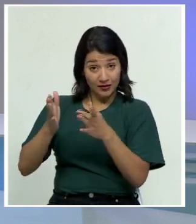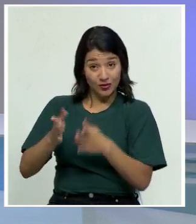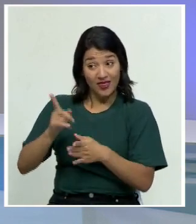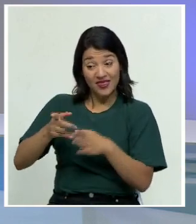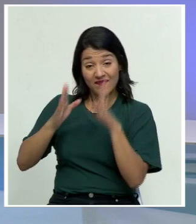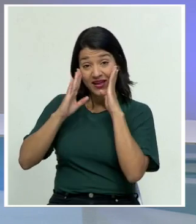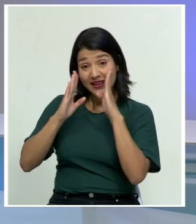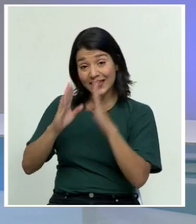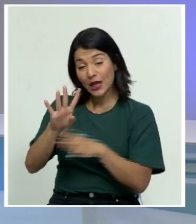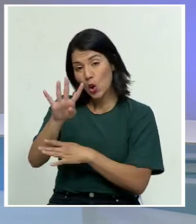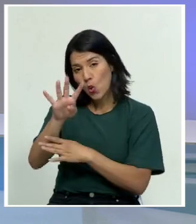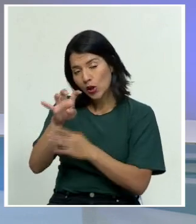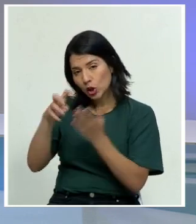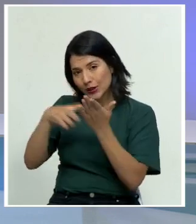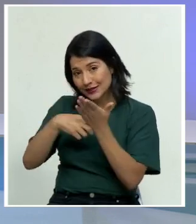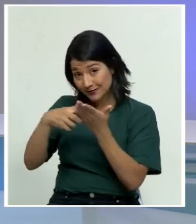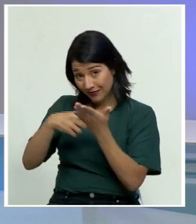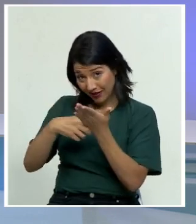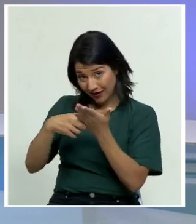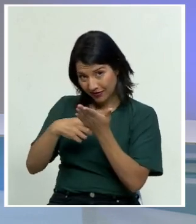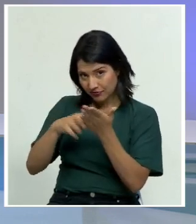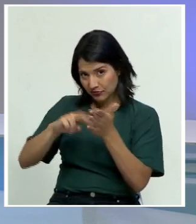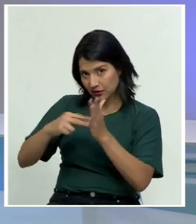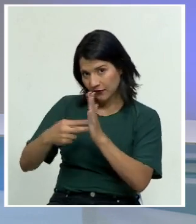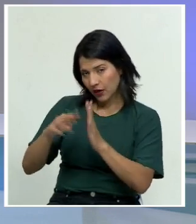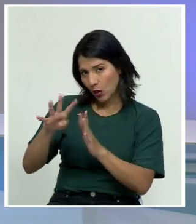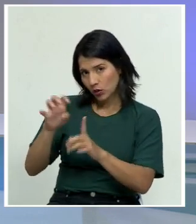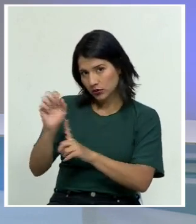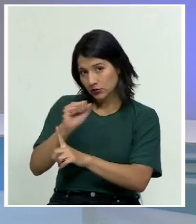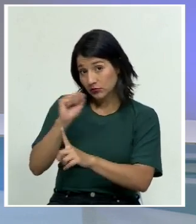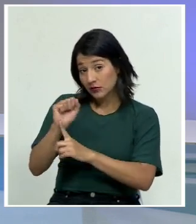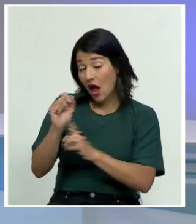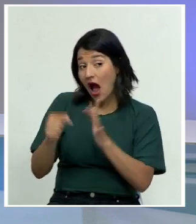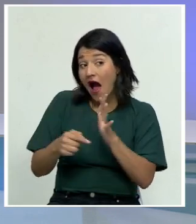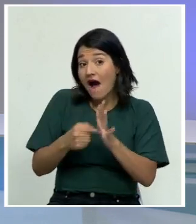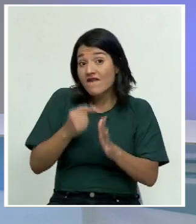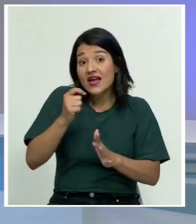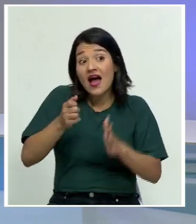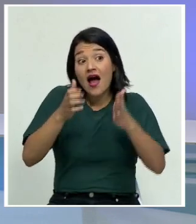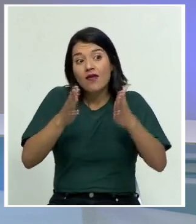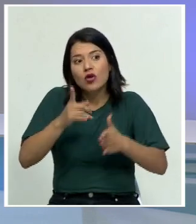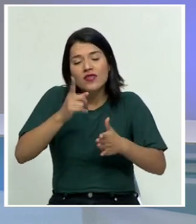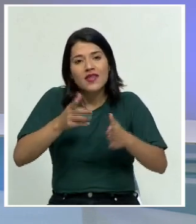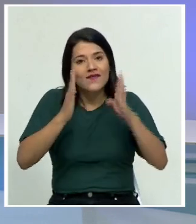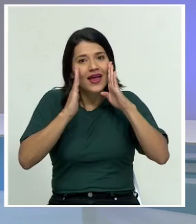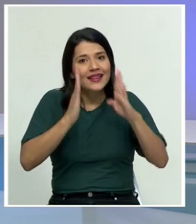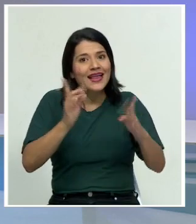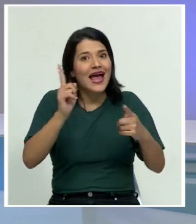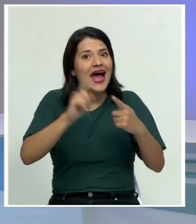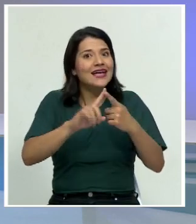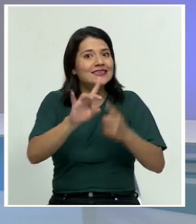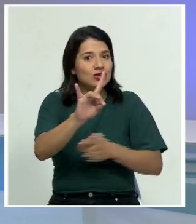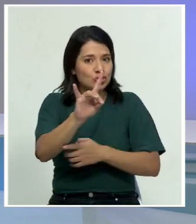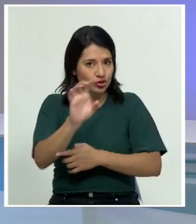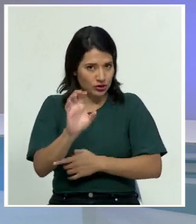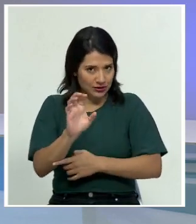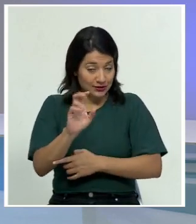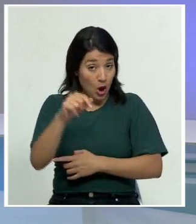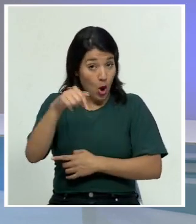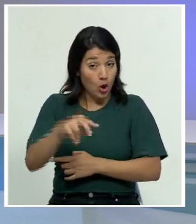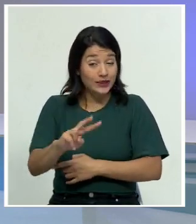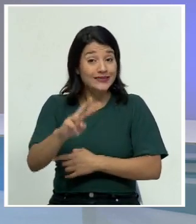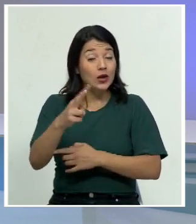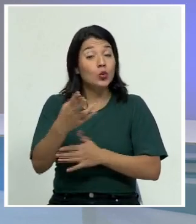400 expedientes en su escritorio, hay funcionarios que llegan a tener hasta 800 casos. En la segunda entrega de este